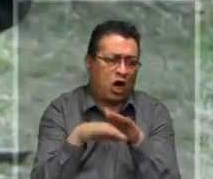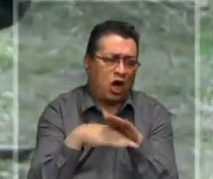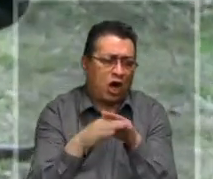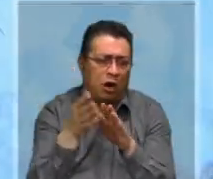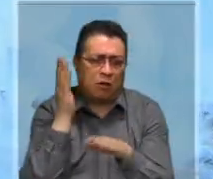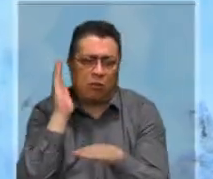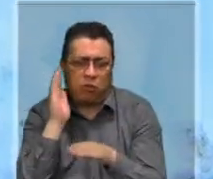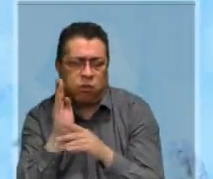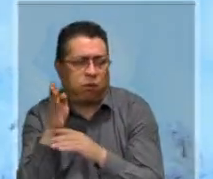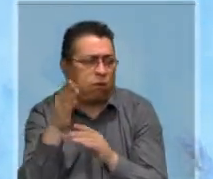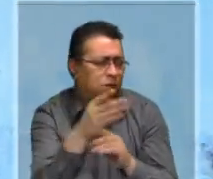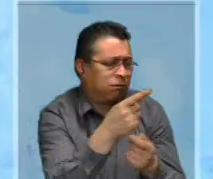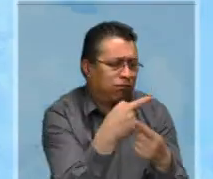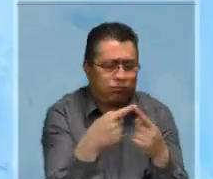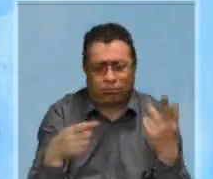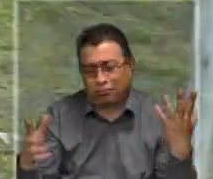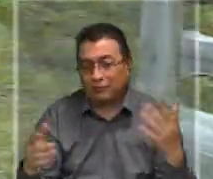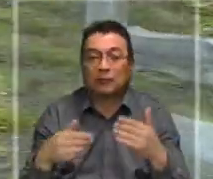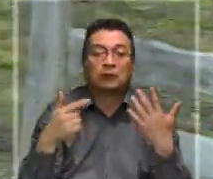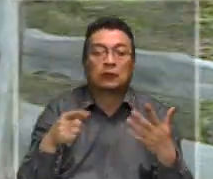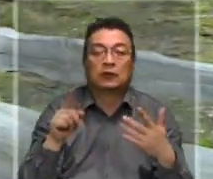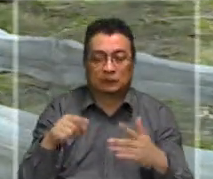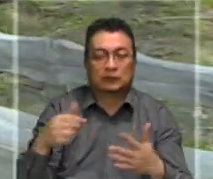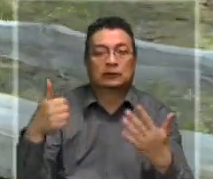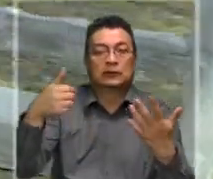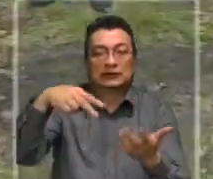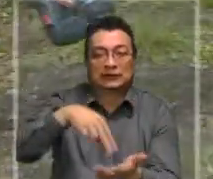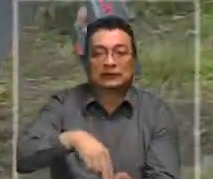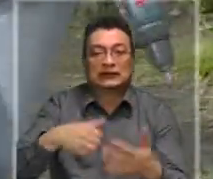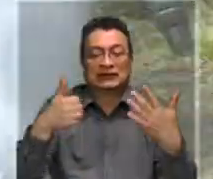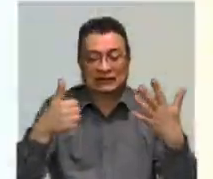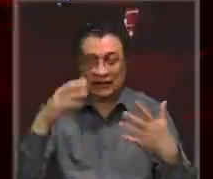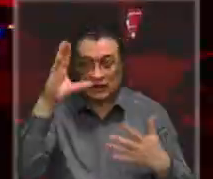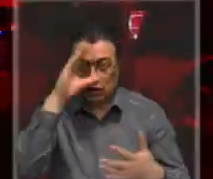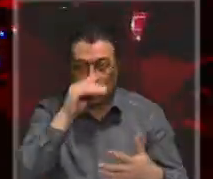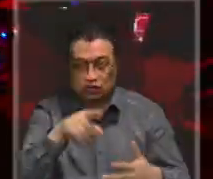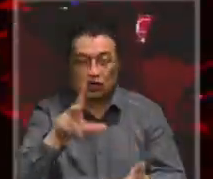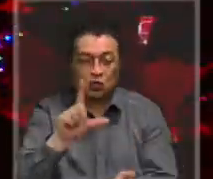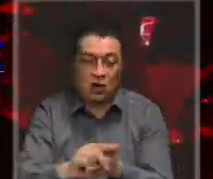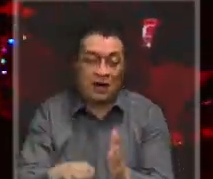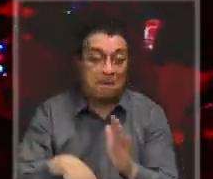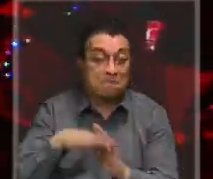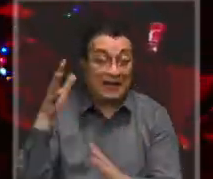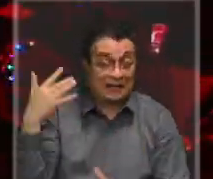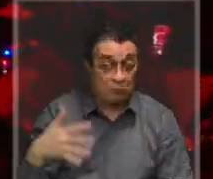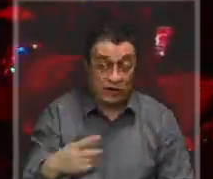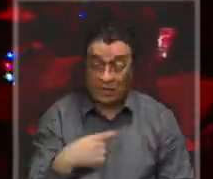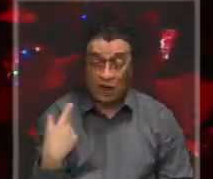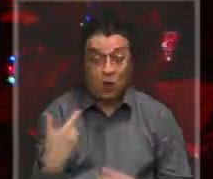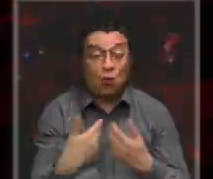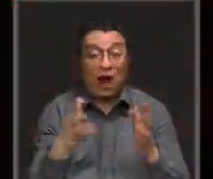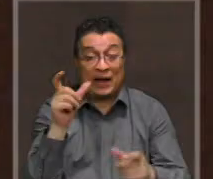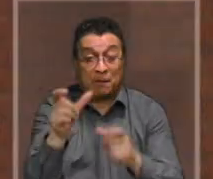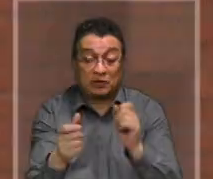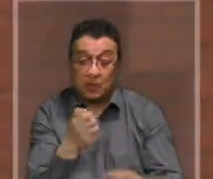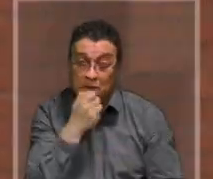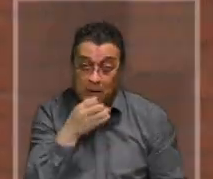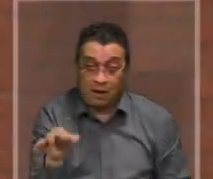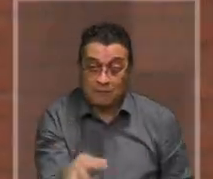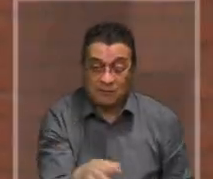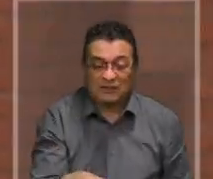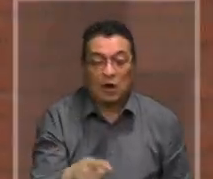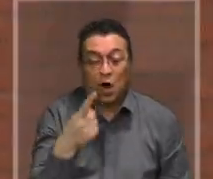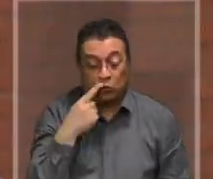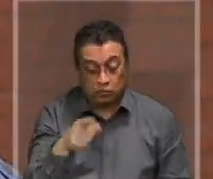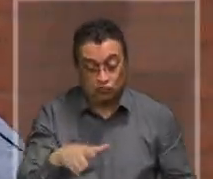al fin vivir esas 6 noches, para pararse en el escenario más importante para cualquier animador. Un hombre